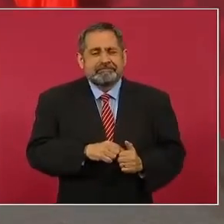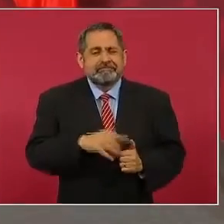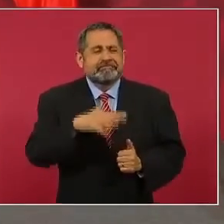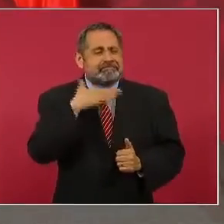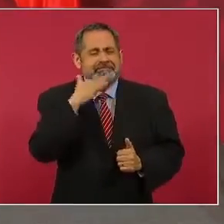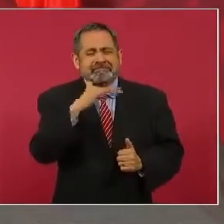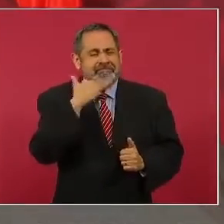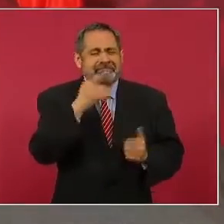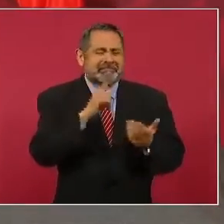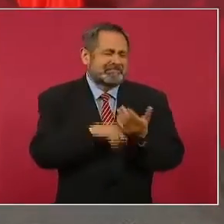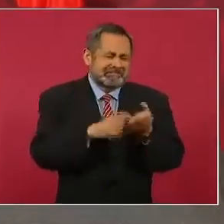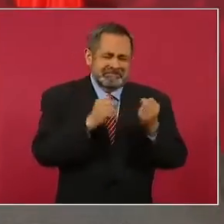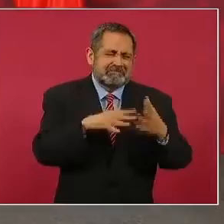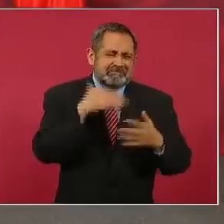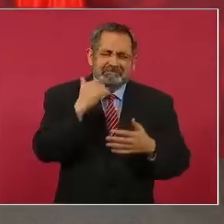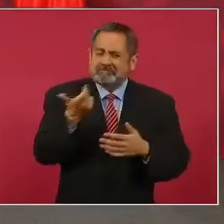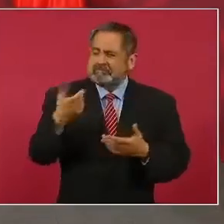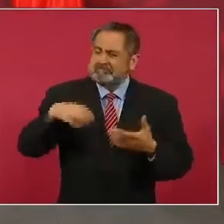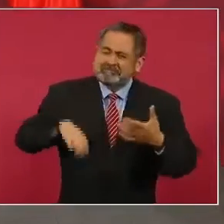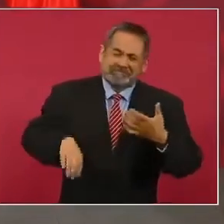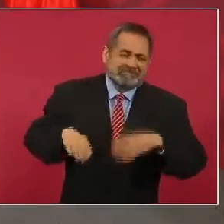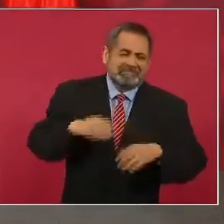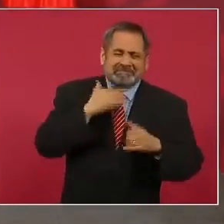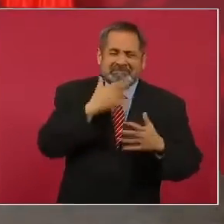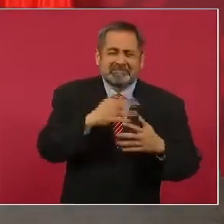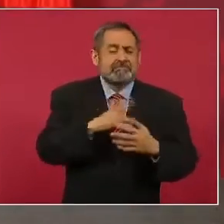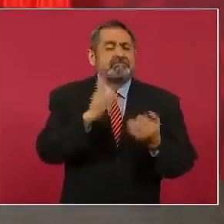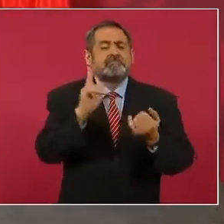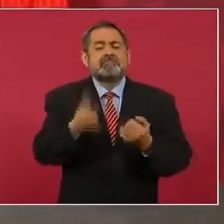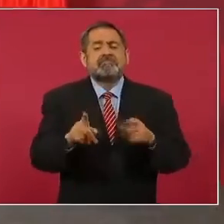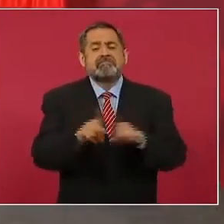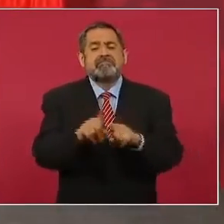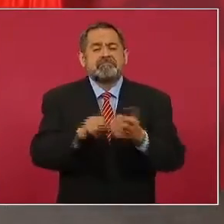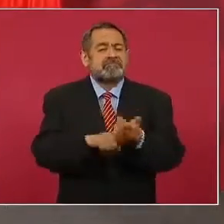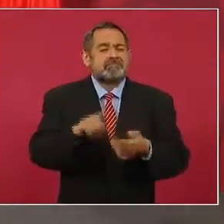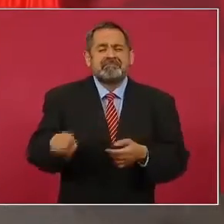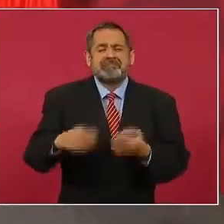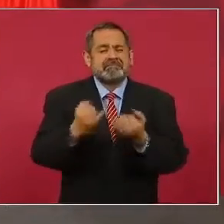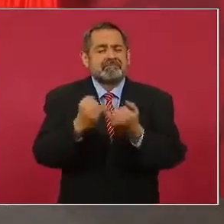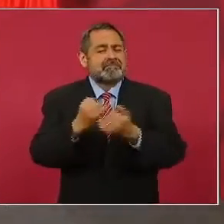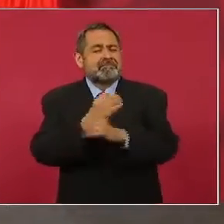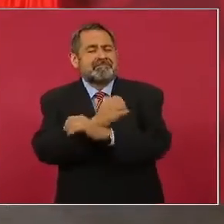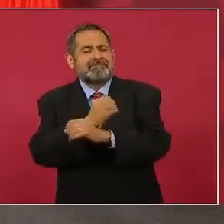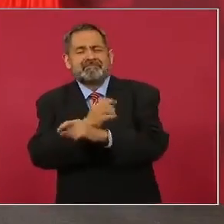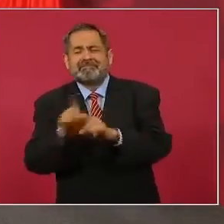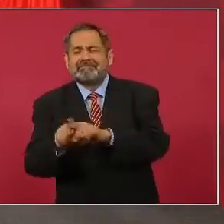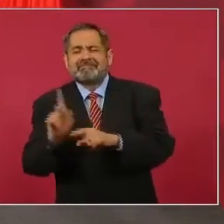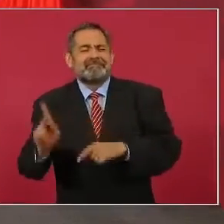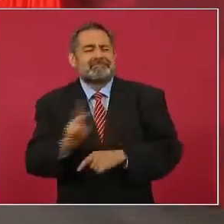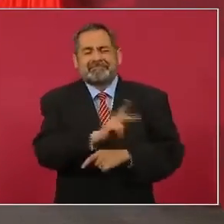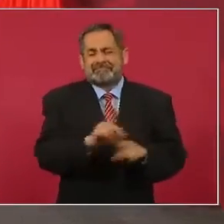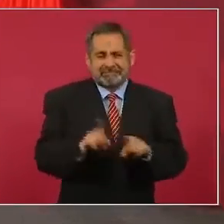hechos de corrupción. Un poco lo mismo con lo de Oxxo.